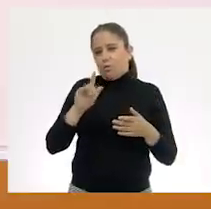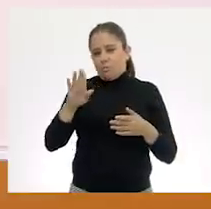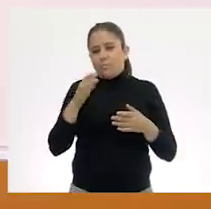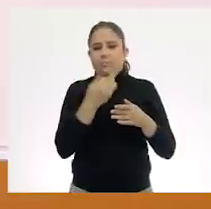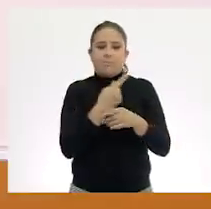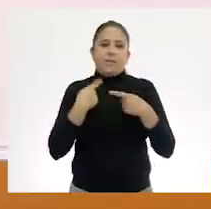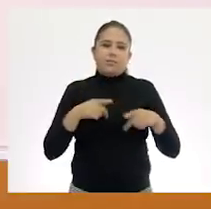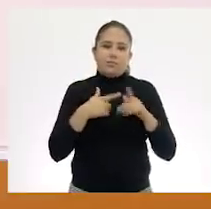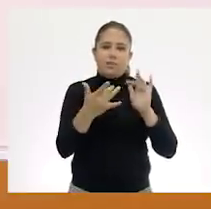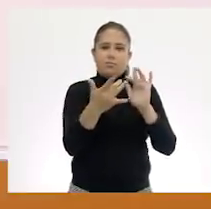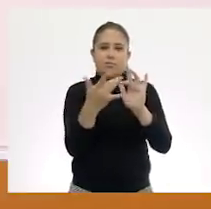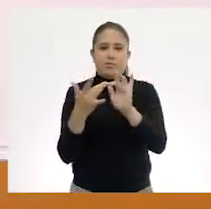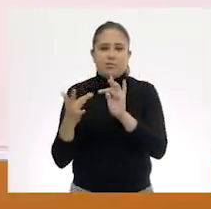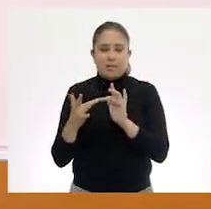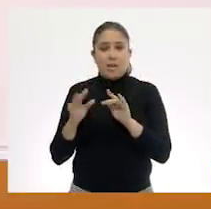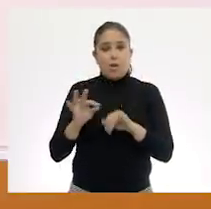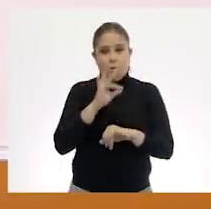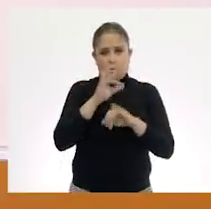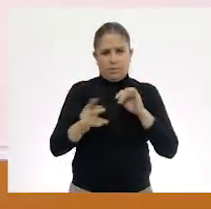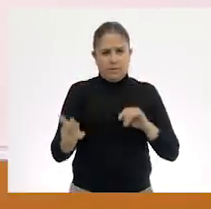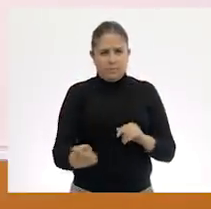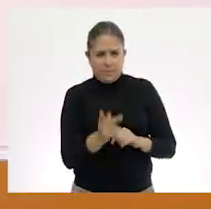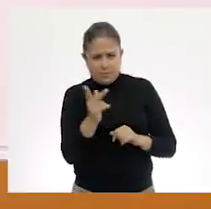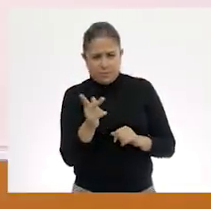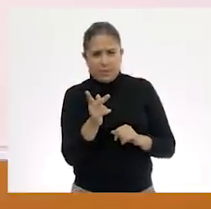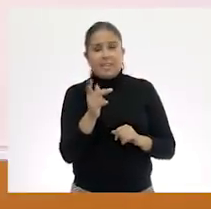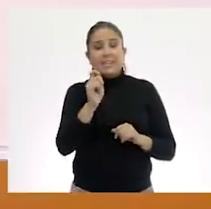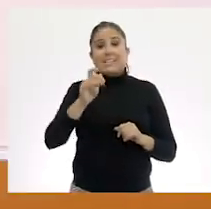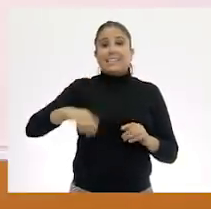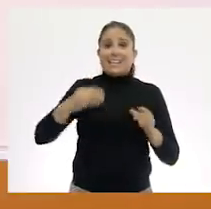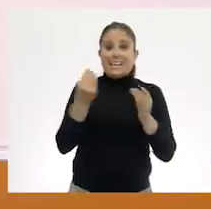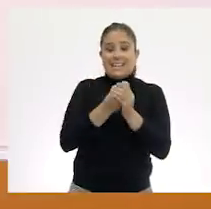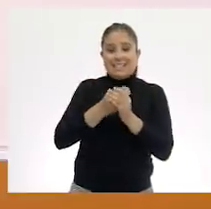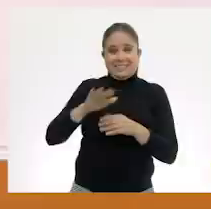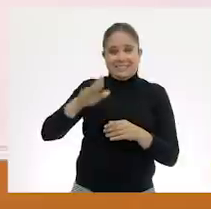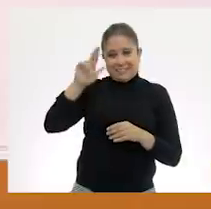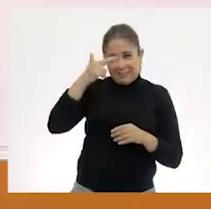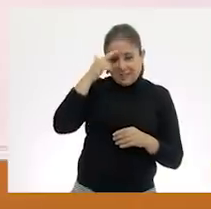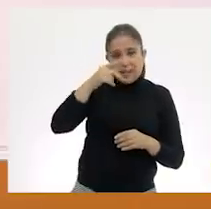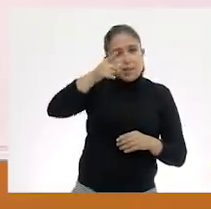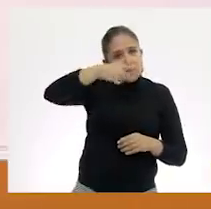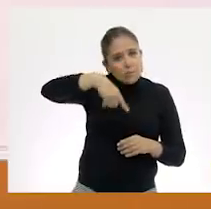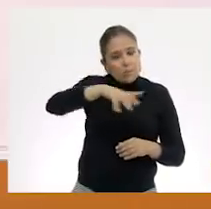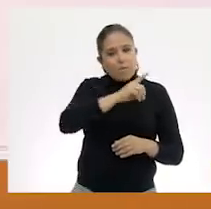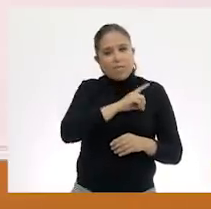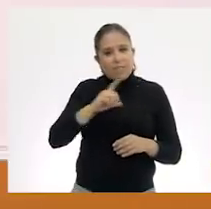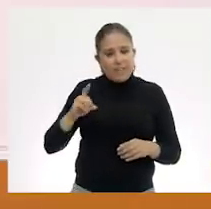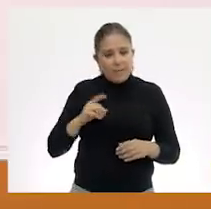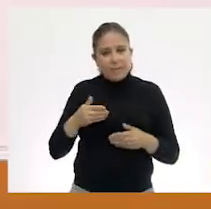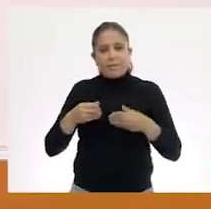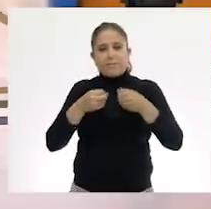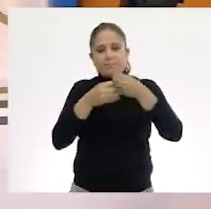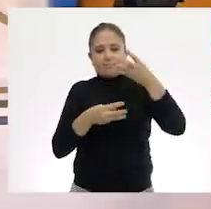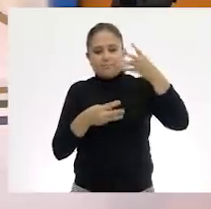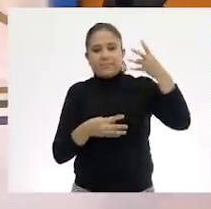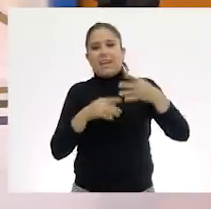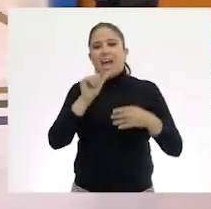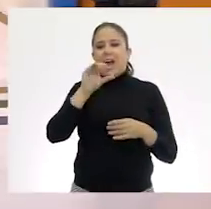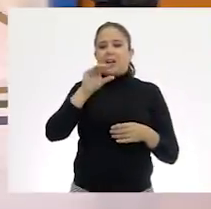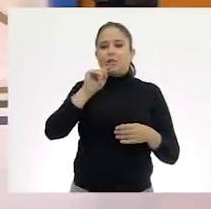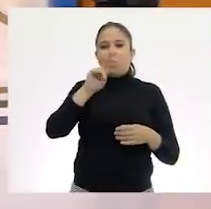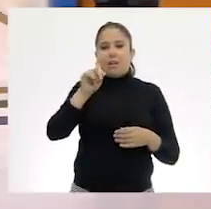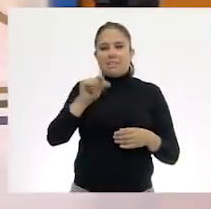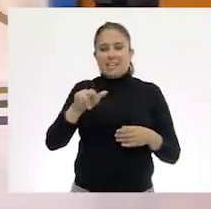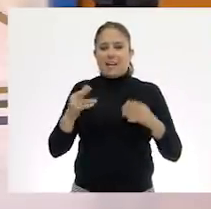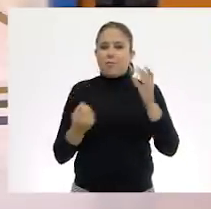lectura. Vamos con la última pregunta. Que lo que decíamos en la clase anterior, ¿te acuerdas? Es que hay que ir actualizando los datos porque si no, entonces